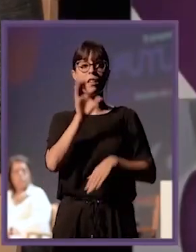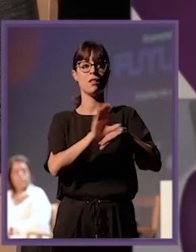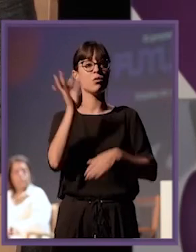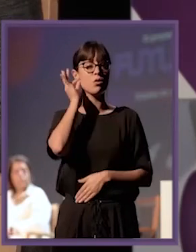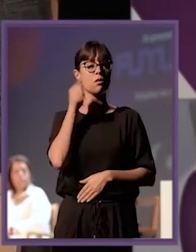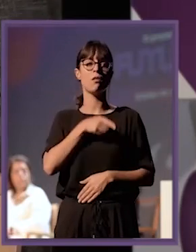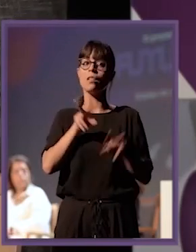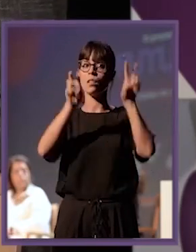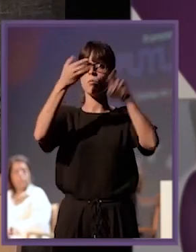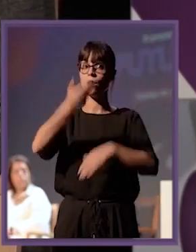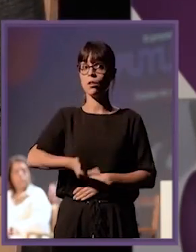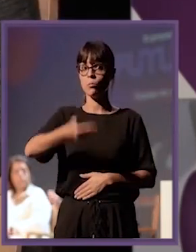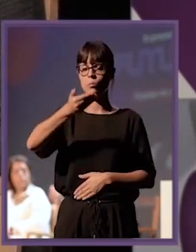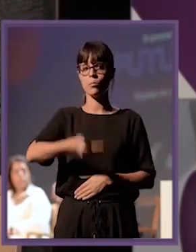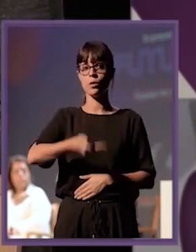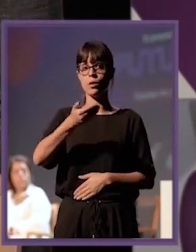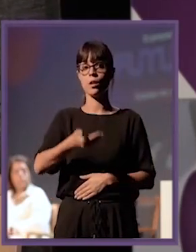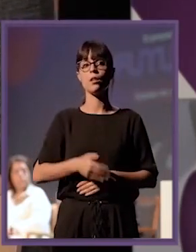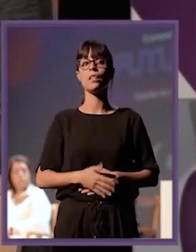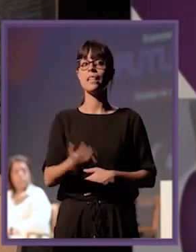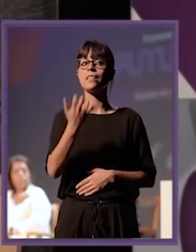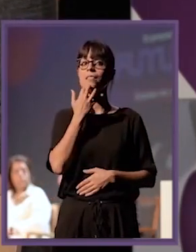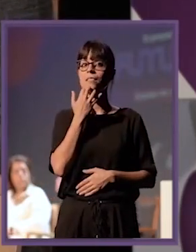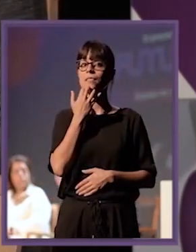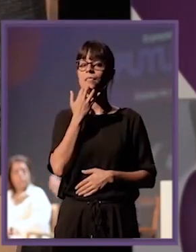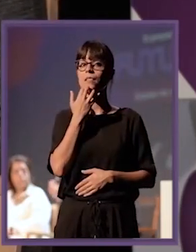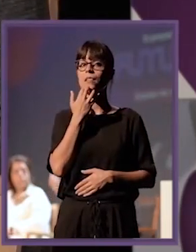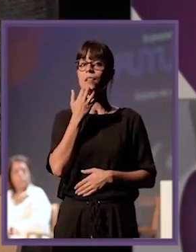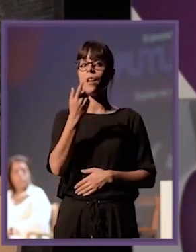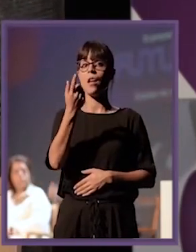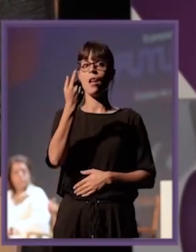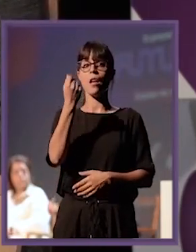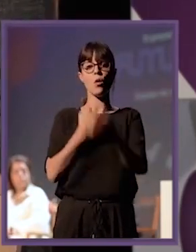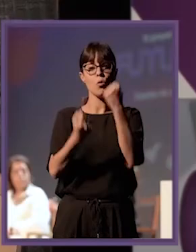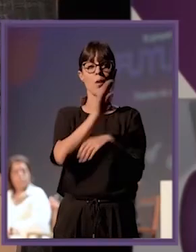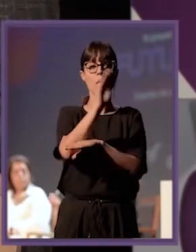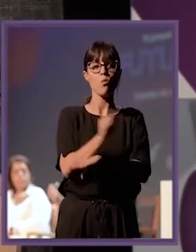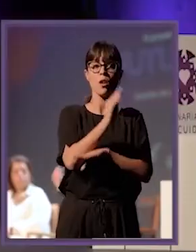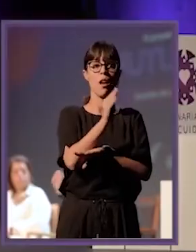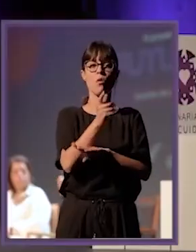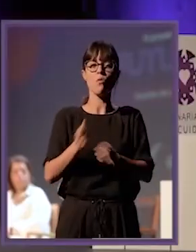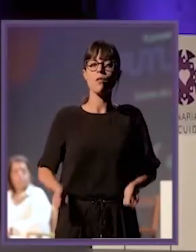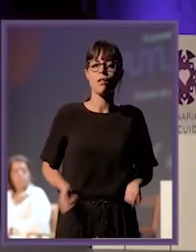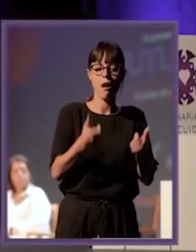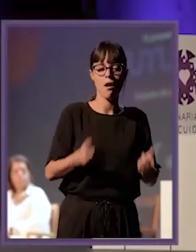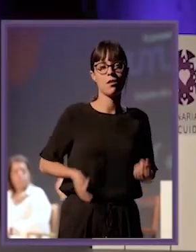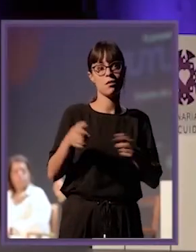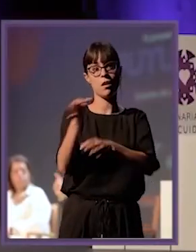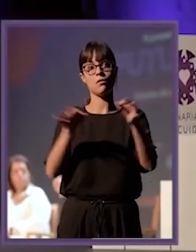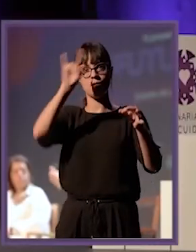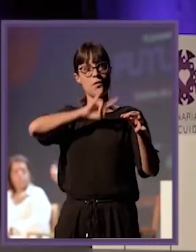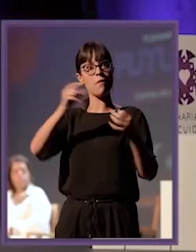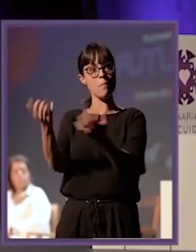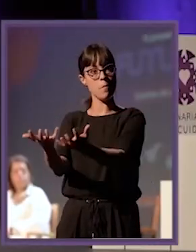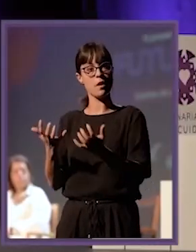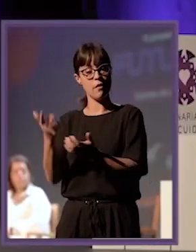tema muy importante, cada euro que se invierte en economía de los cuidados se queda en el territorio. Además, fíjense que es una economía,